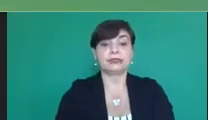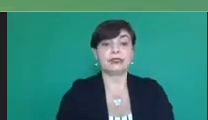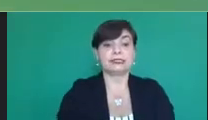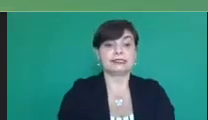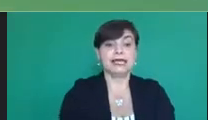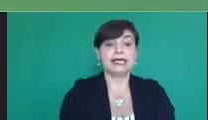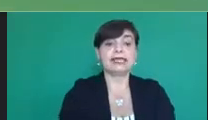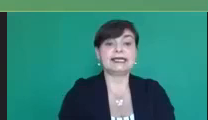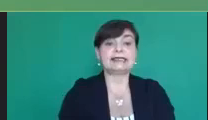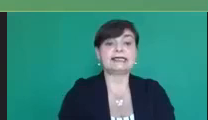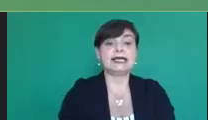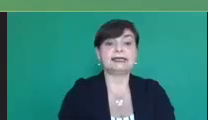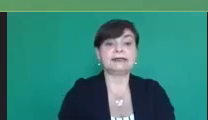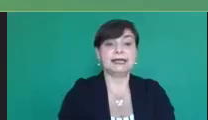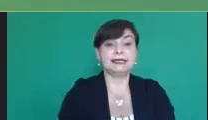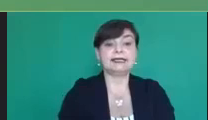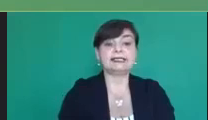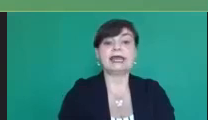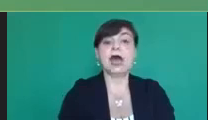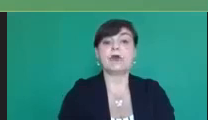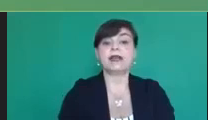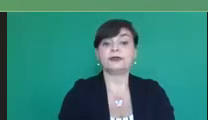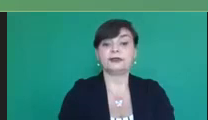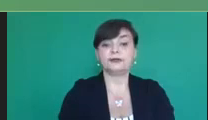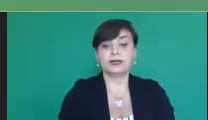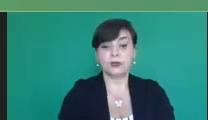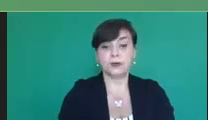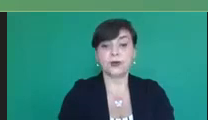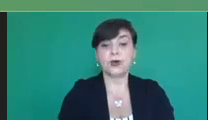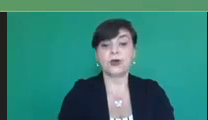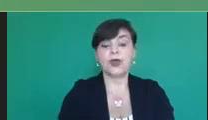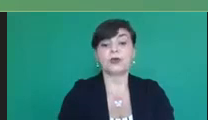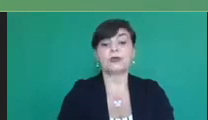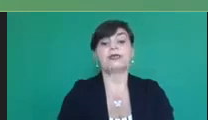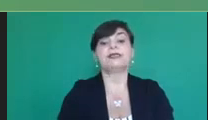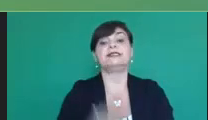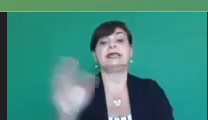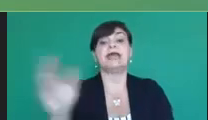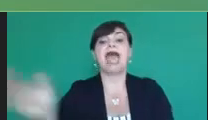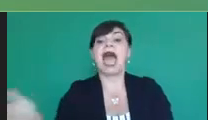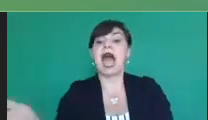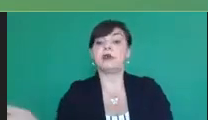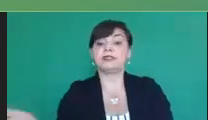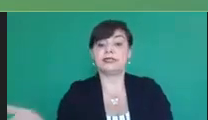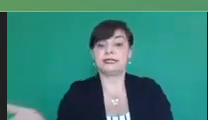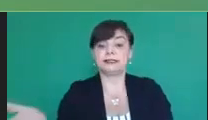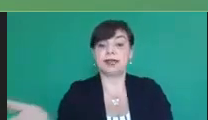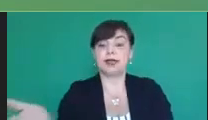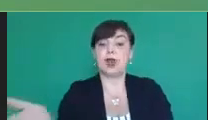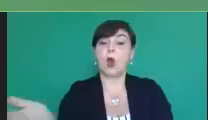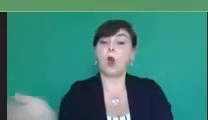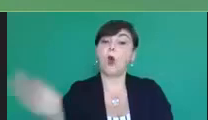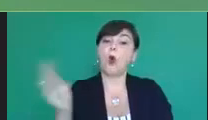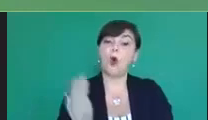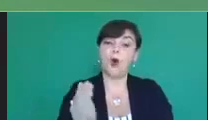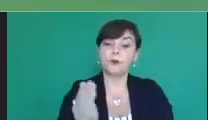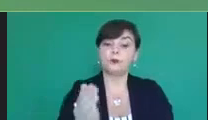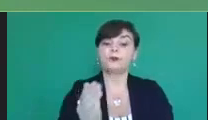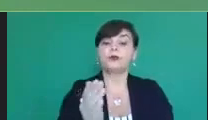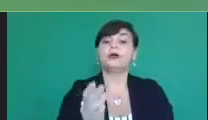Entonces, inicialmente llega una notificación por correo donde dice ausencia